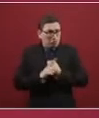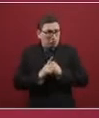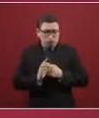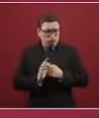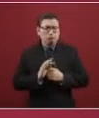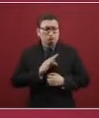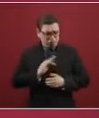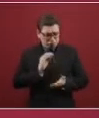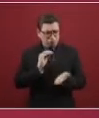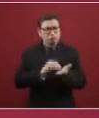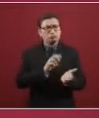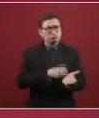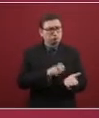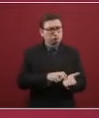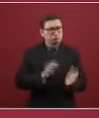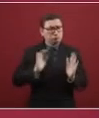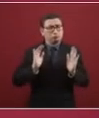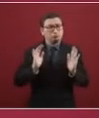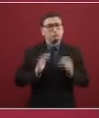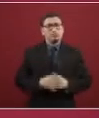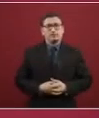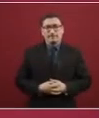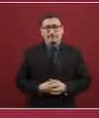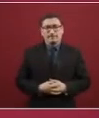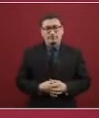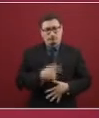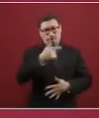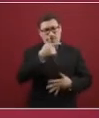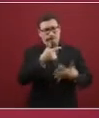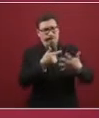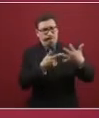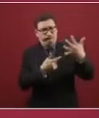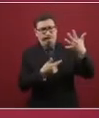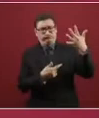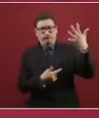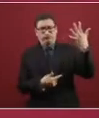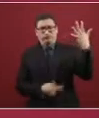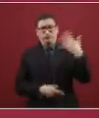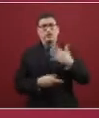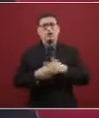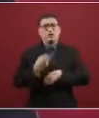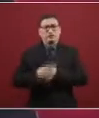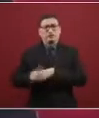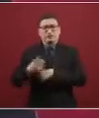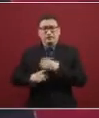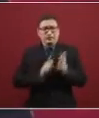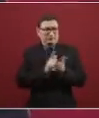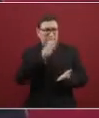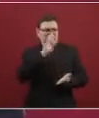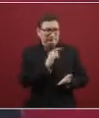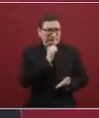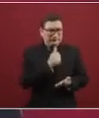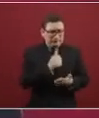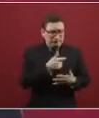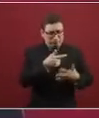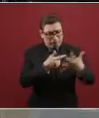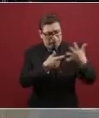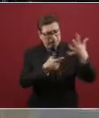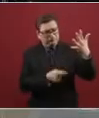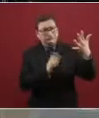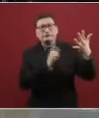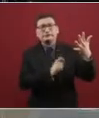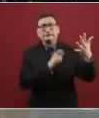este y que se ampliará el número de delitos para que se juzgue al presidente